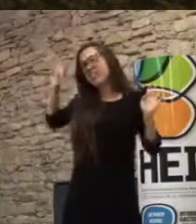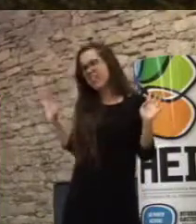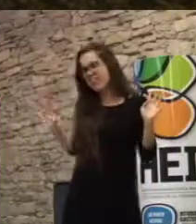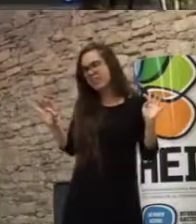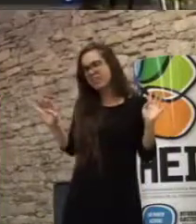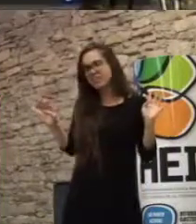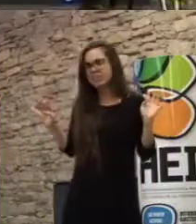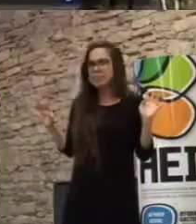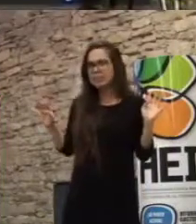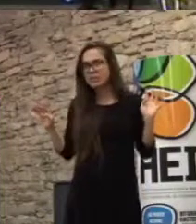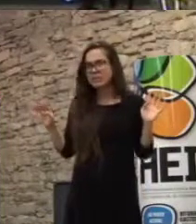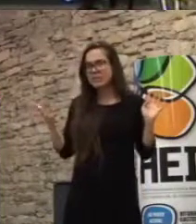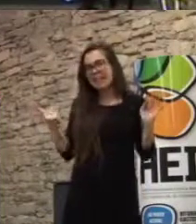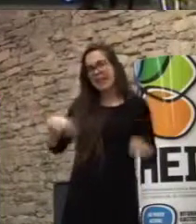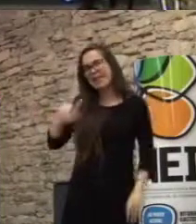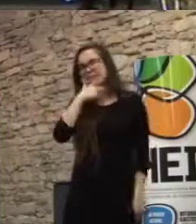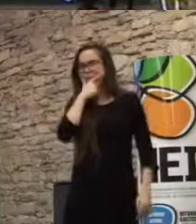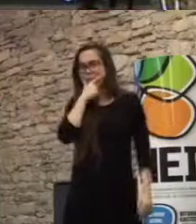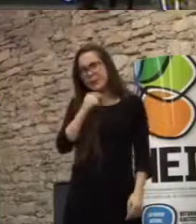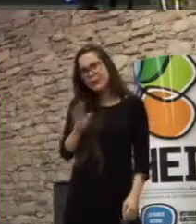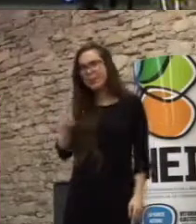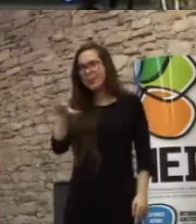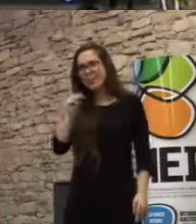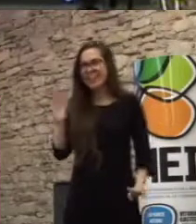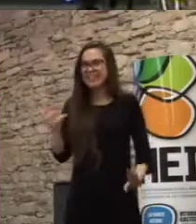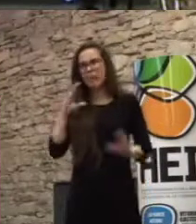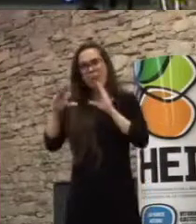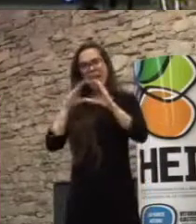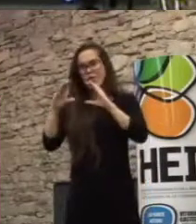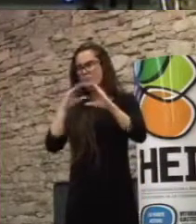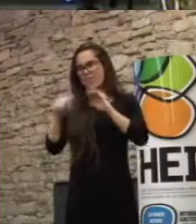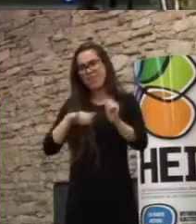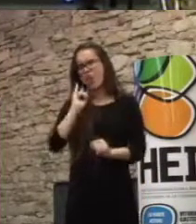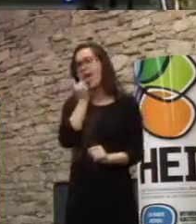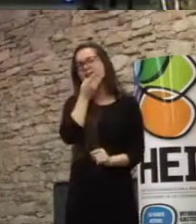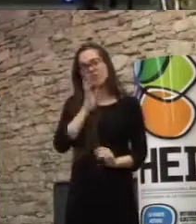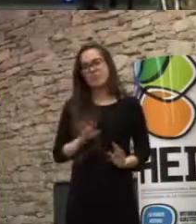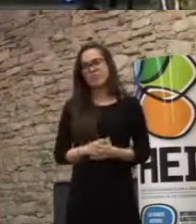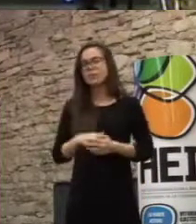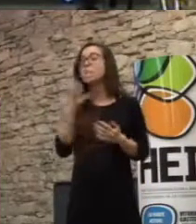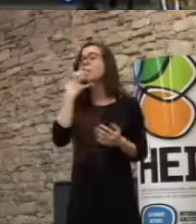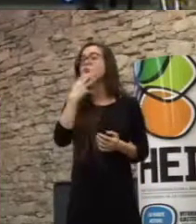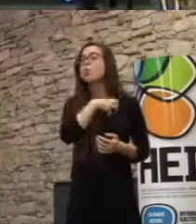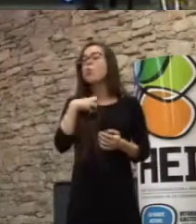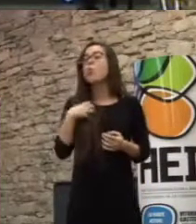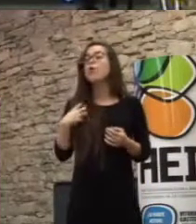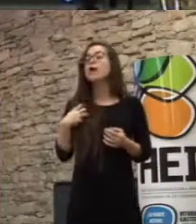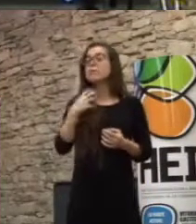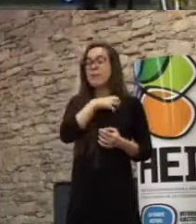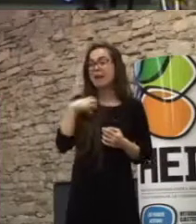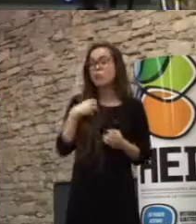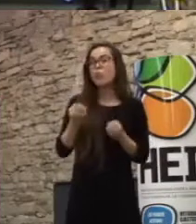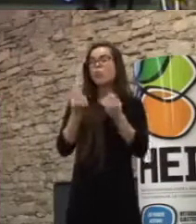eso es leer entrelíneas es el mayor error en la comunicación cuántos de vosotros en la cuenta del banco los que lleváis unos años ahorrando